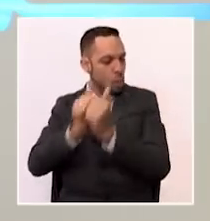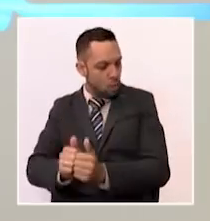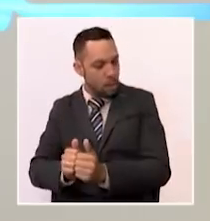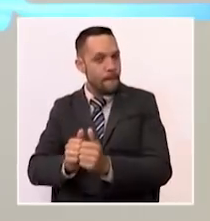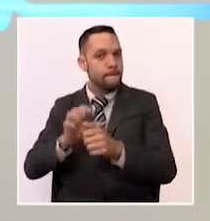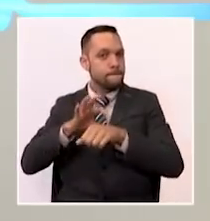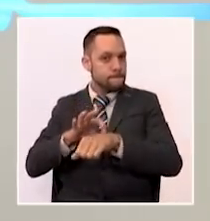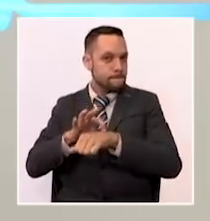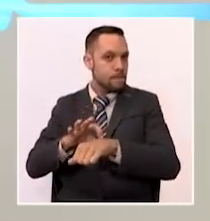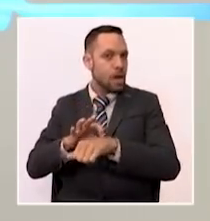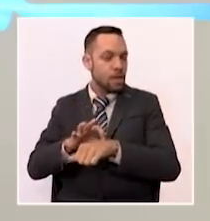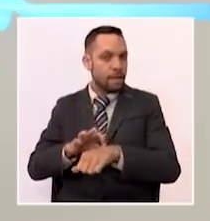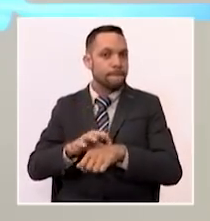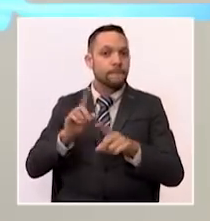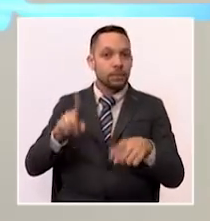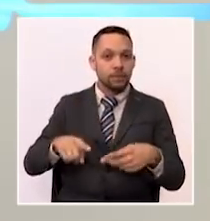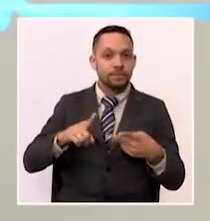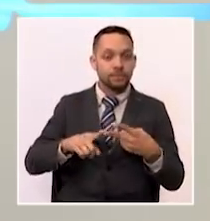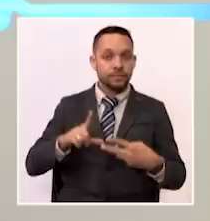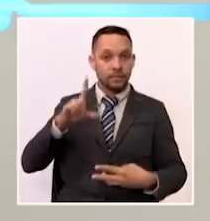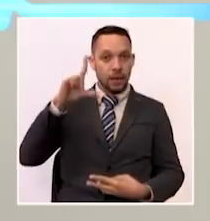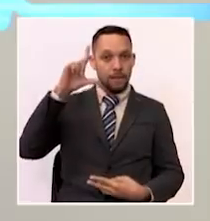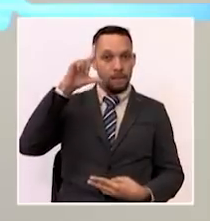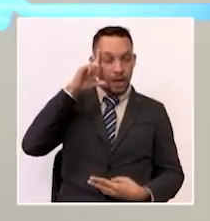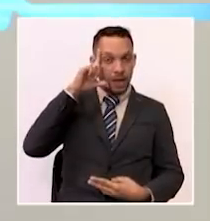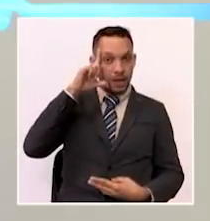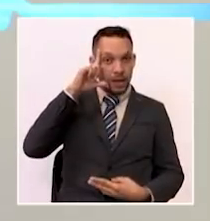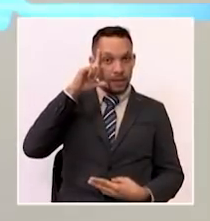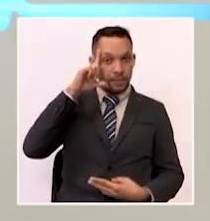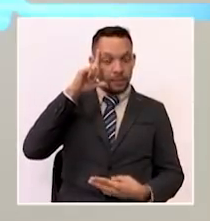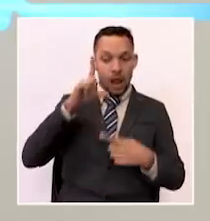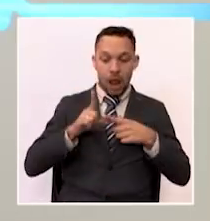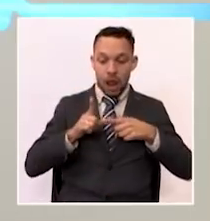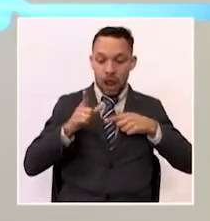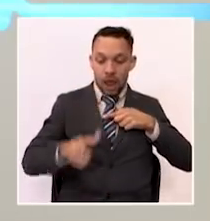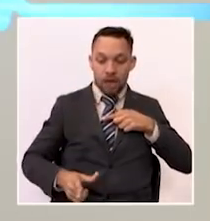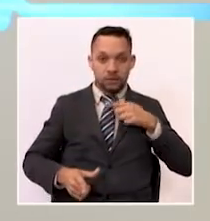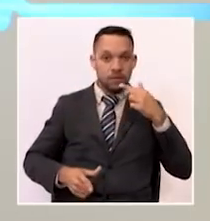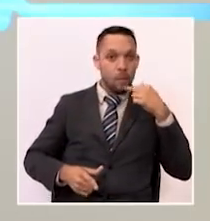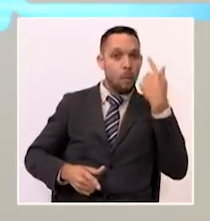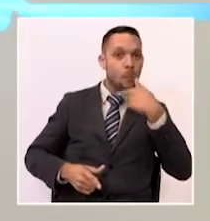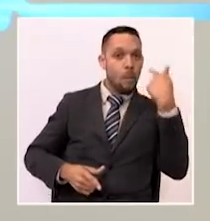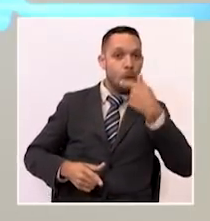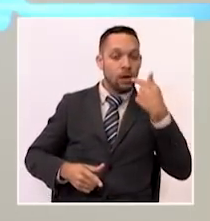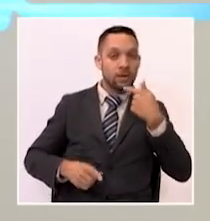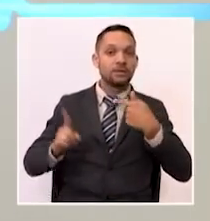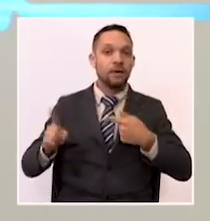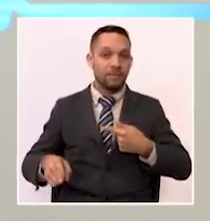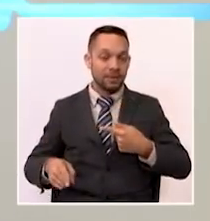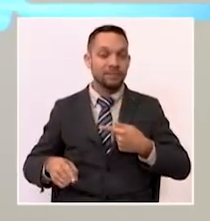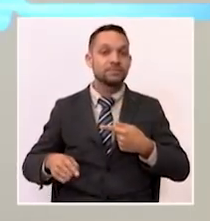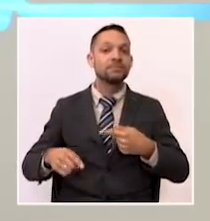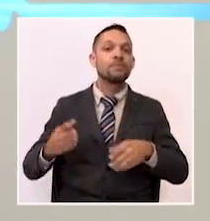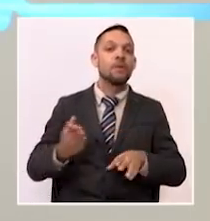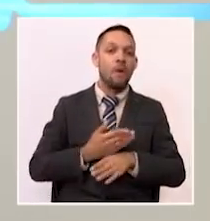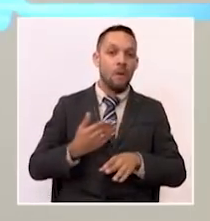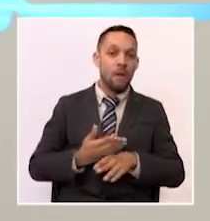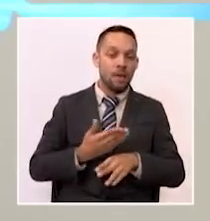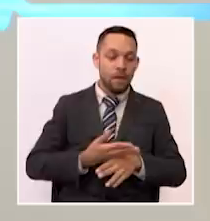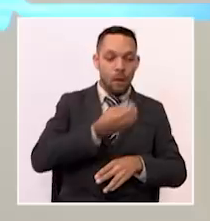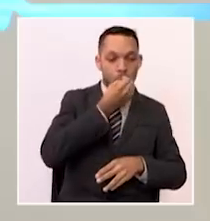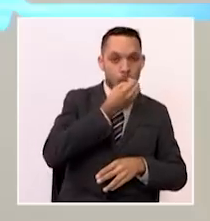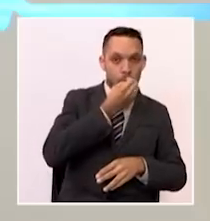no crea, porque la vagina está muy lejos de la boca, muchos de los problemas que se generan a nivel de la vagina son nuestros hábitos